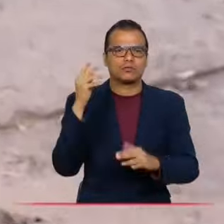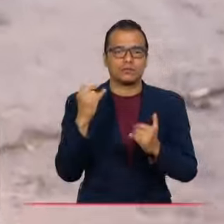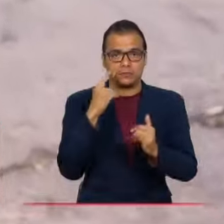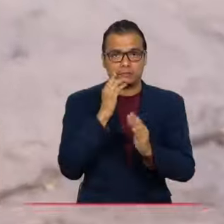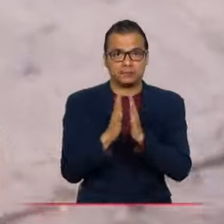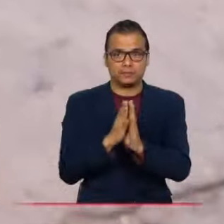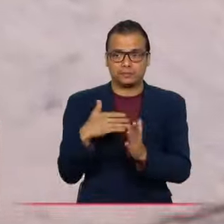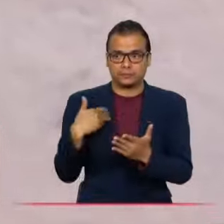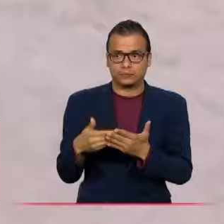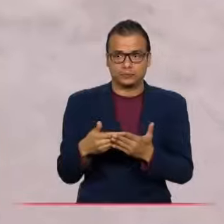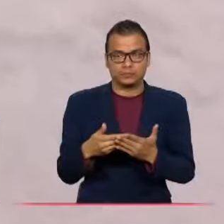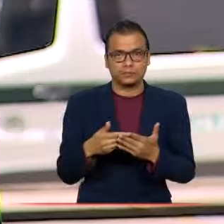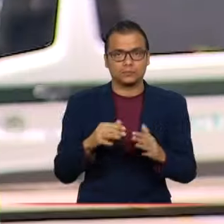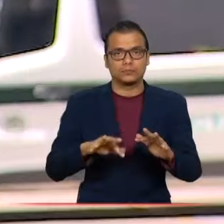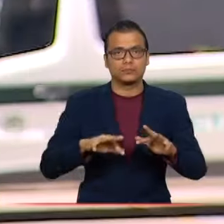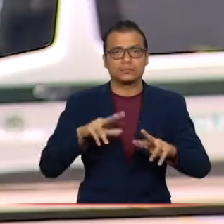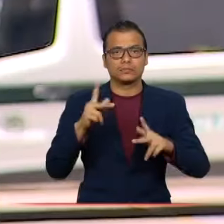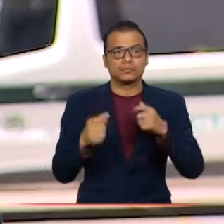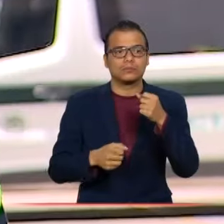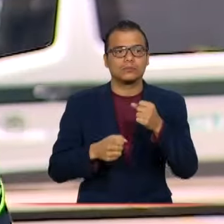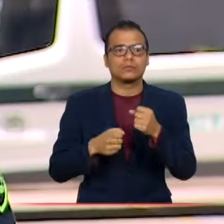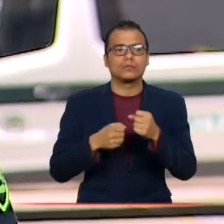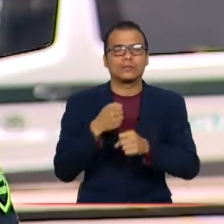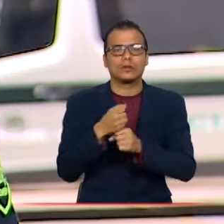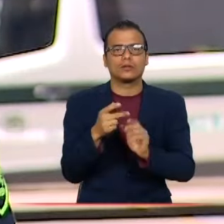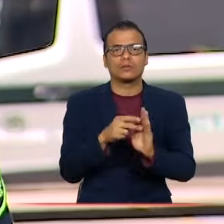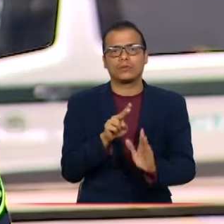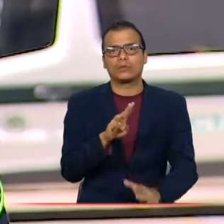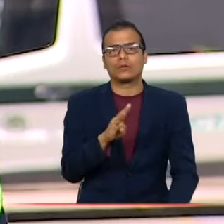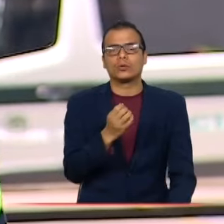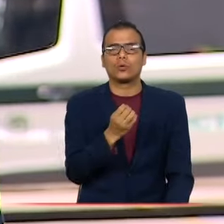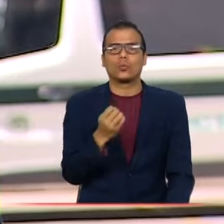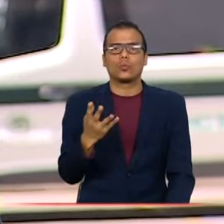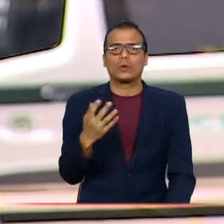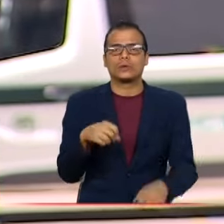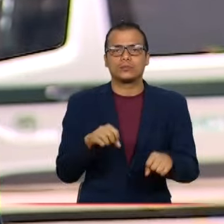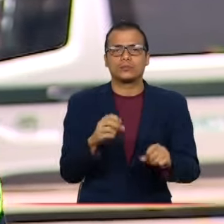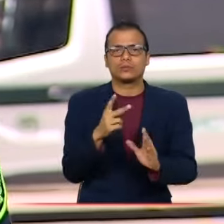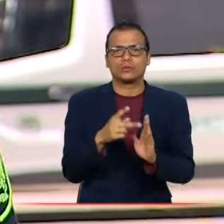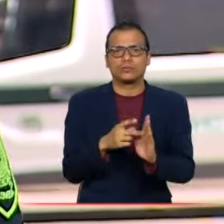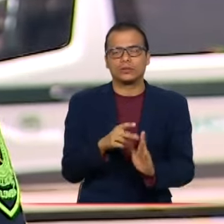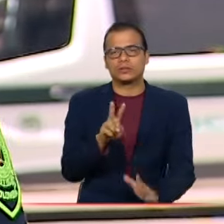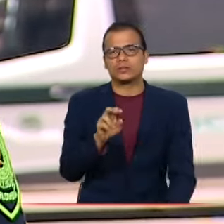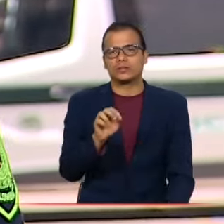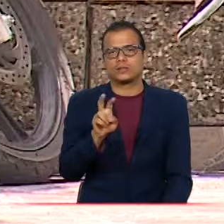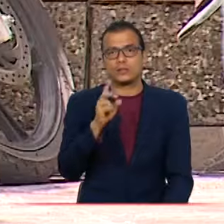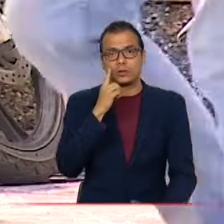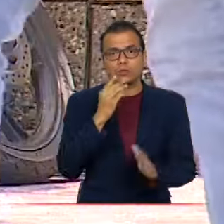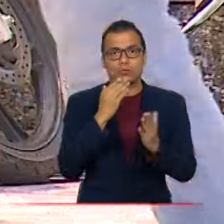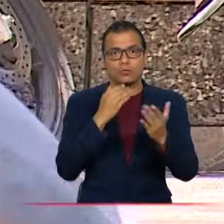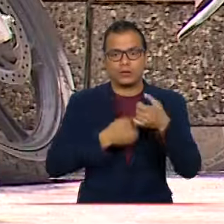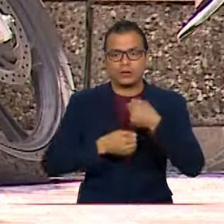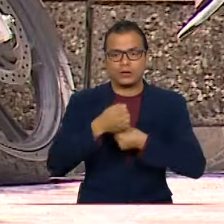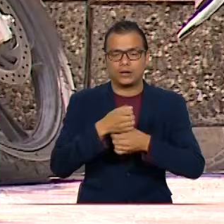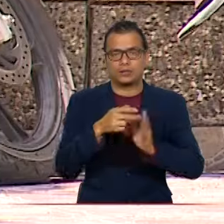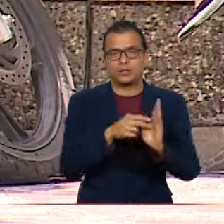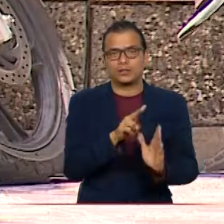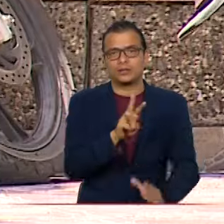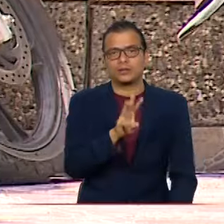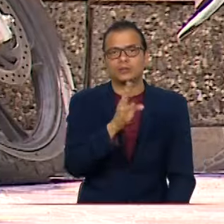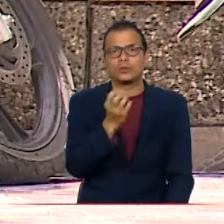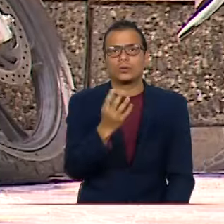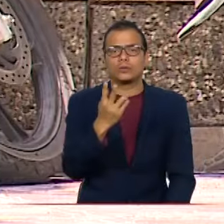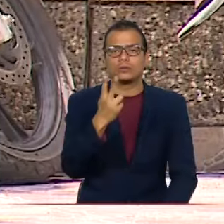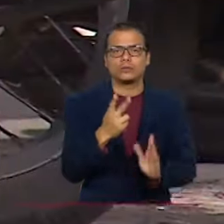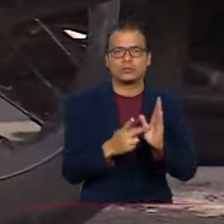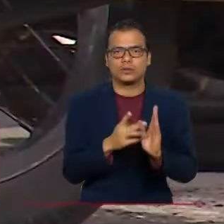de 2.207 motocicletas hurtadas este año frente a 2.450 del año pasado. Durante el